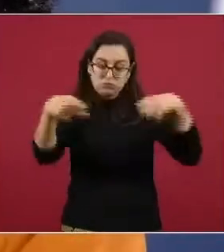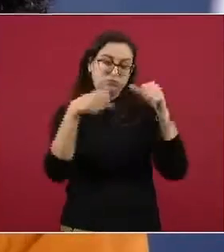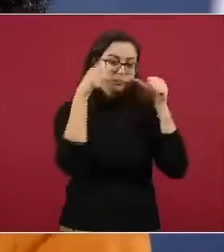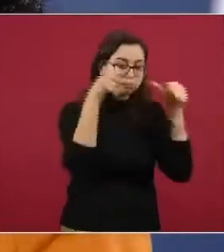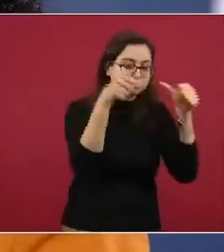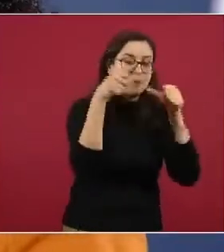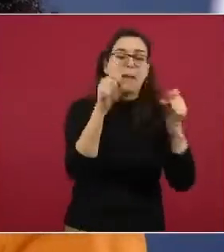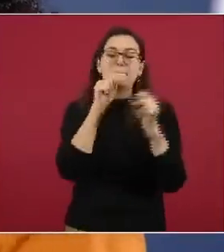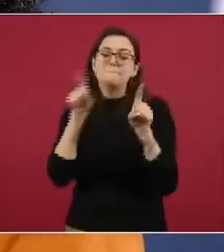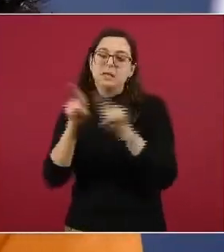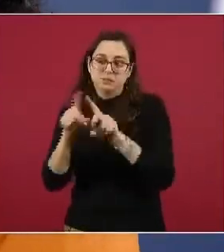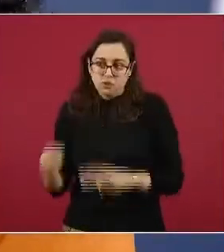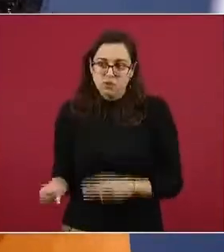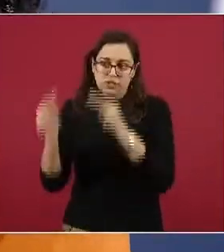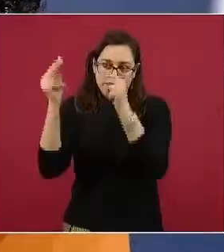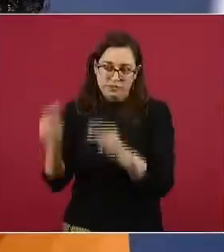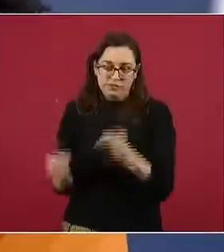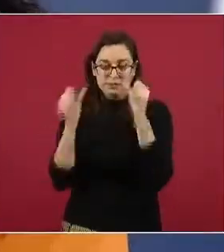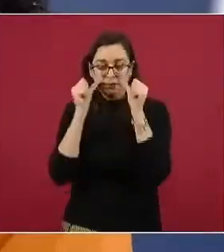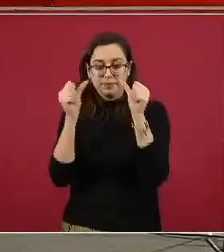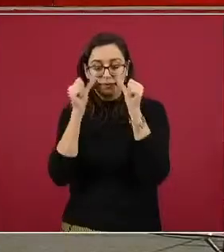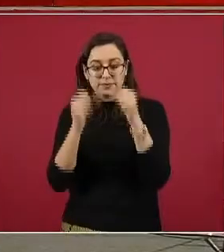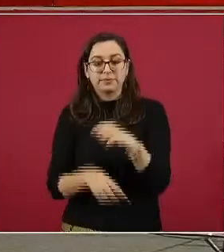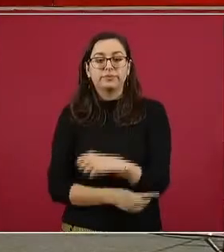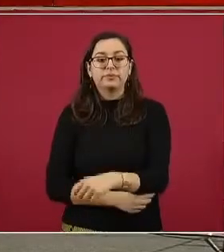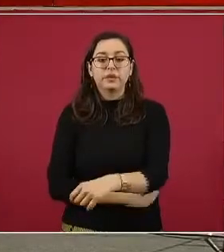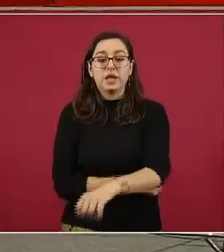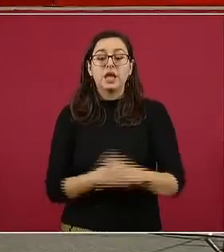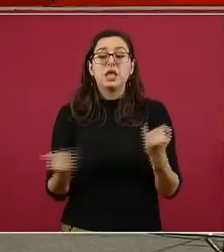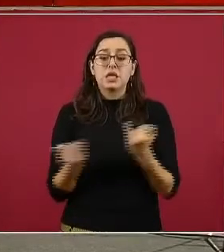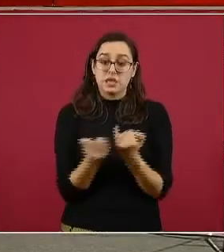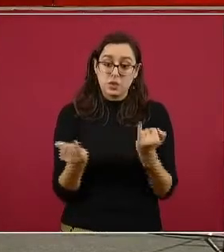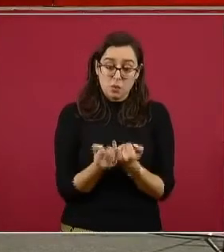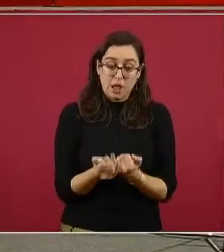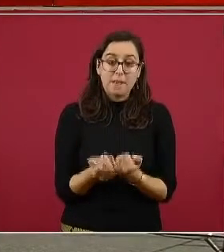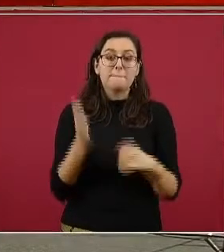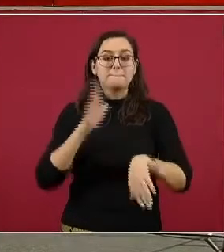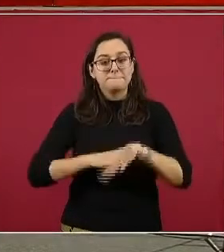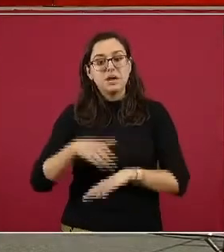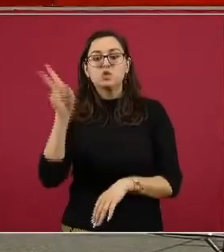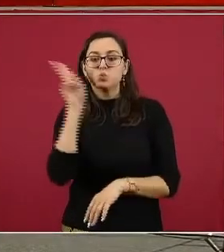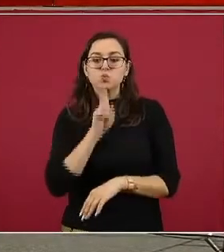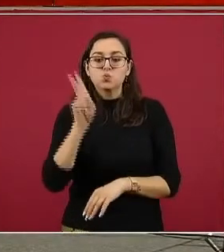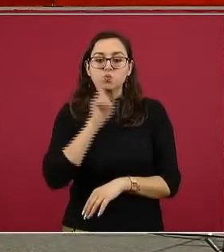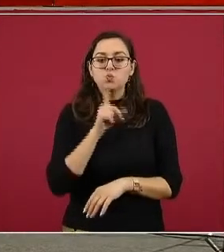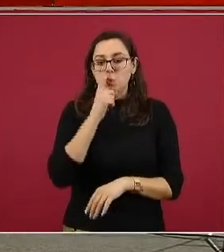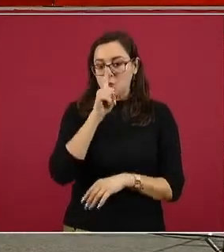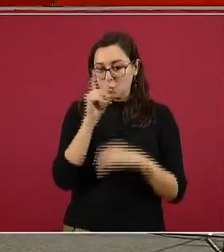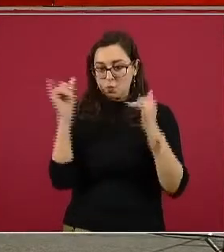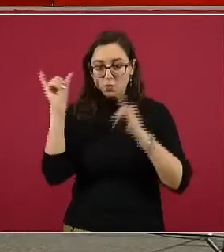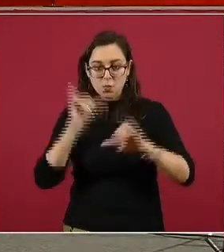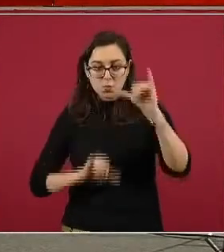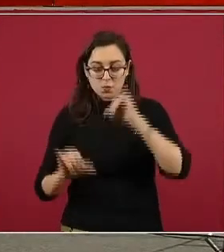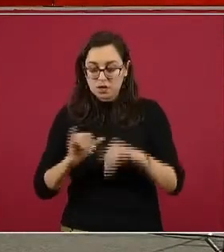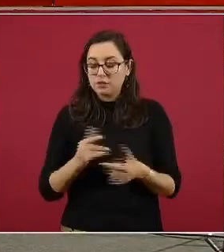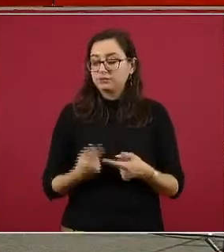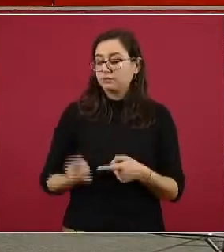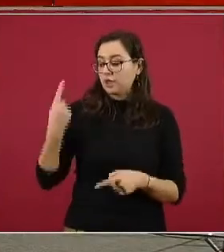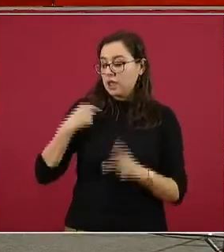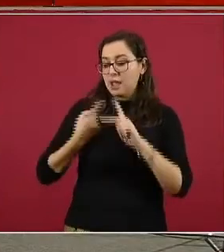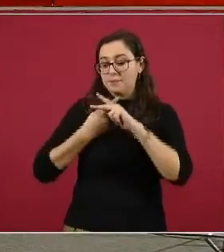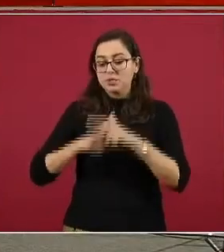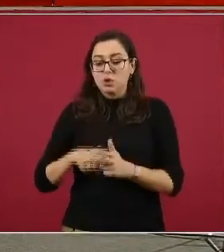comercios en términos locales. Y un incremento sustancial de pruebas, sobre todo que a partir del 20 de